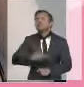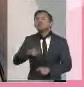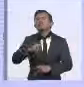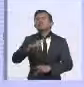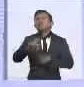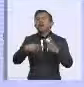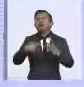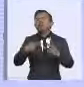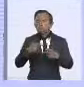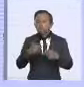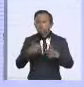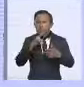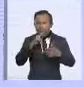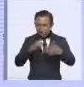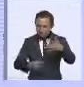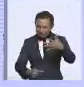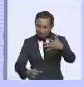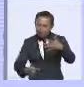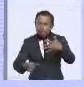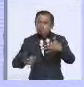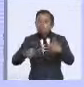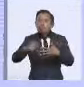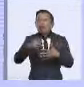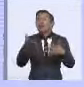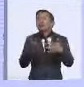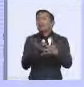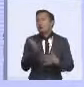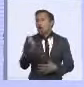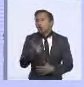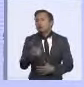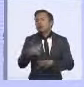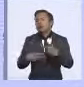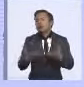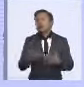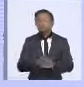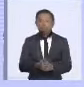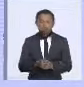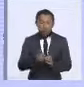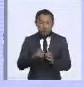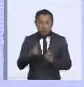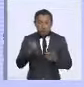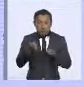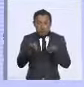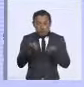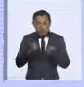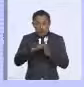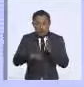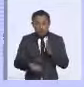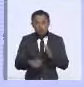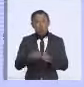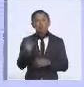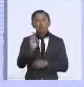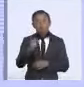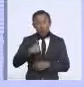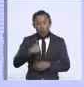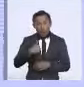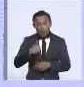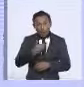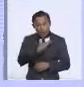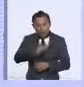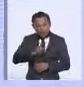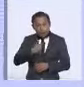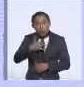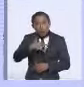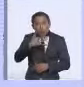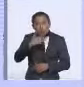Gobernar con el ejemplo. Si el presidente es corrupto, los gobernadores van a ser corruptos, los presidentes municipales también. Vamos